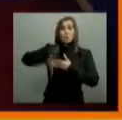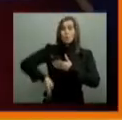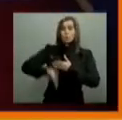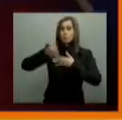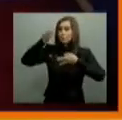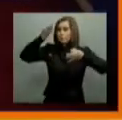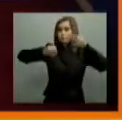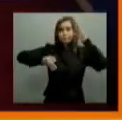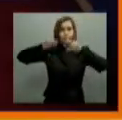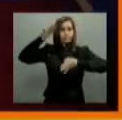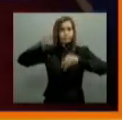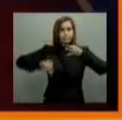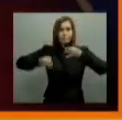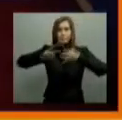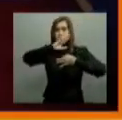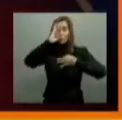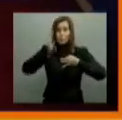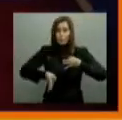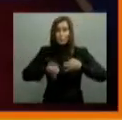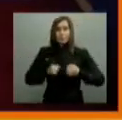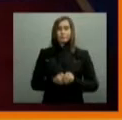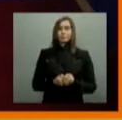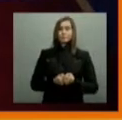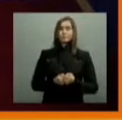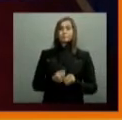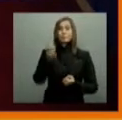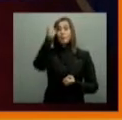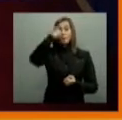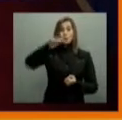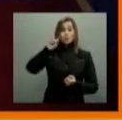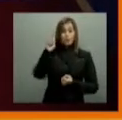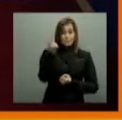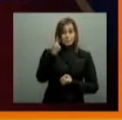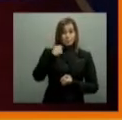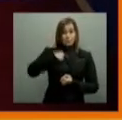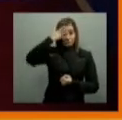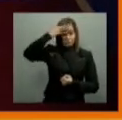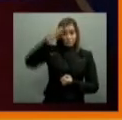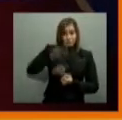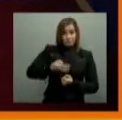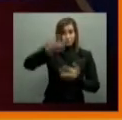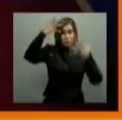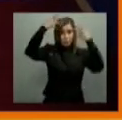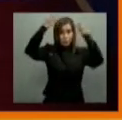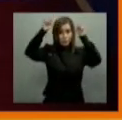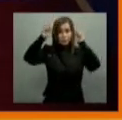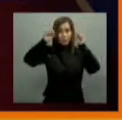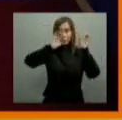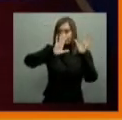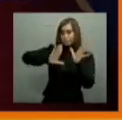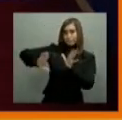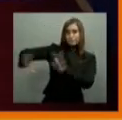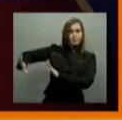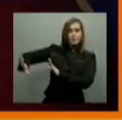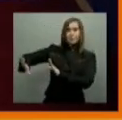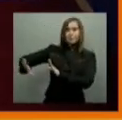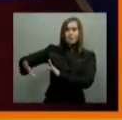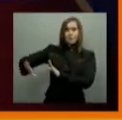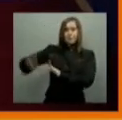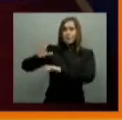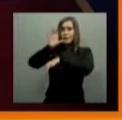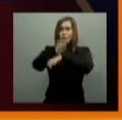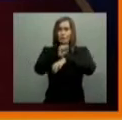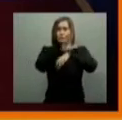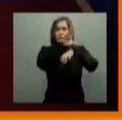las actuaciones de las de sus autoridades eso es o no verdad presidente la situación todavía estamos